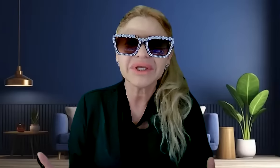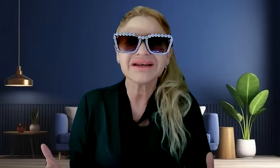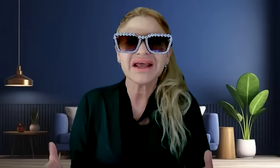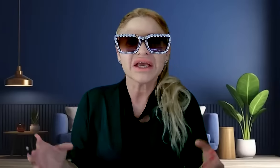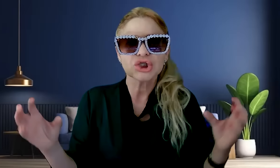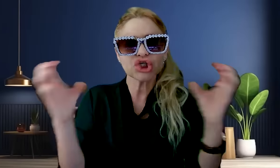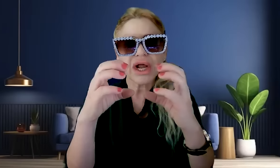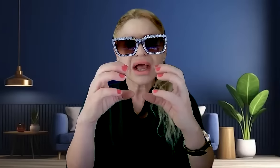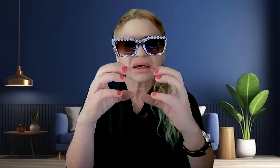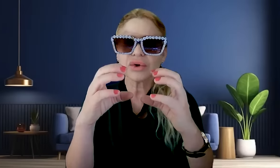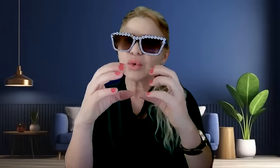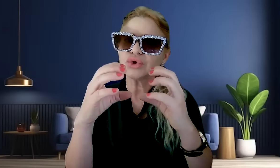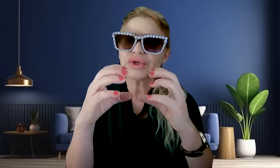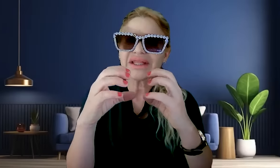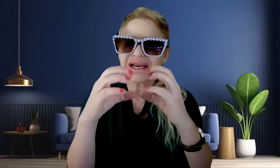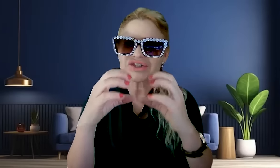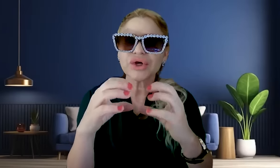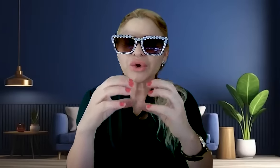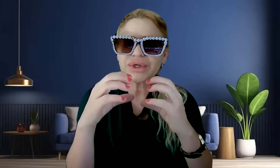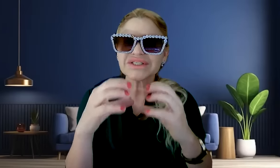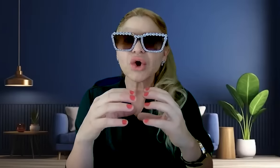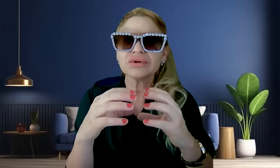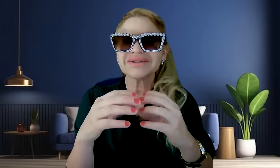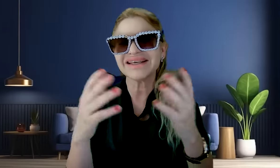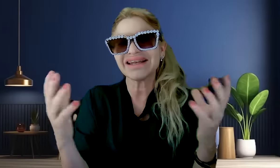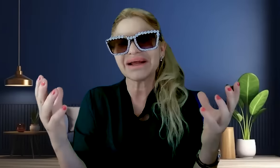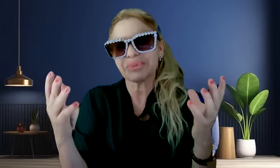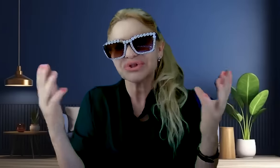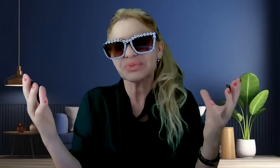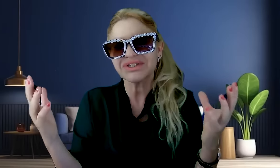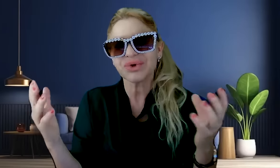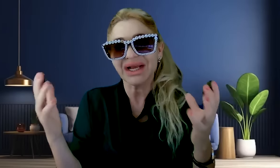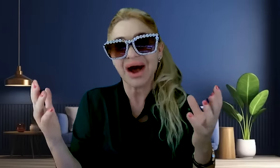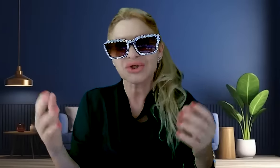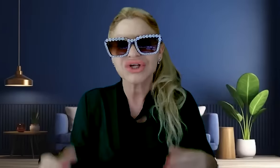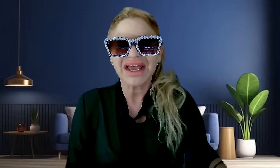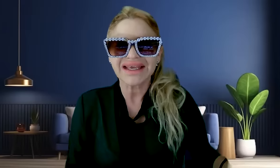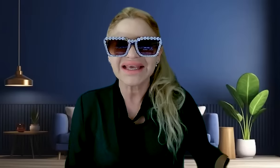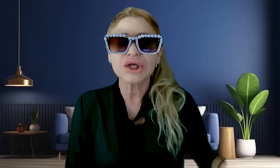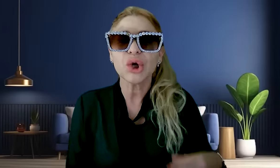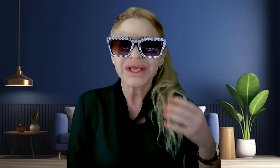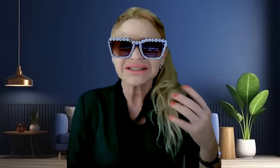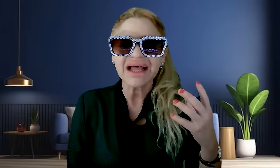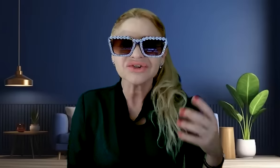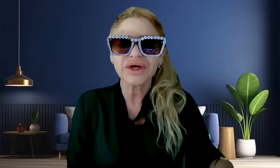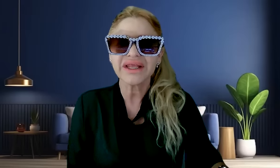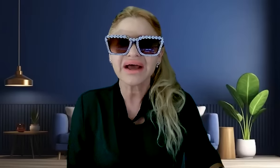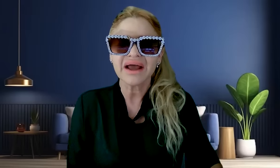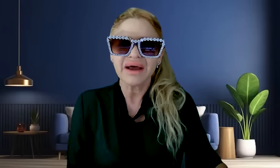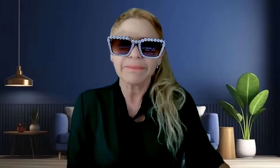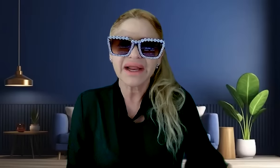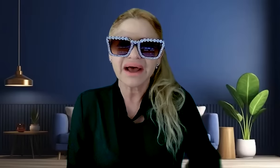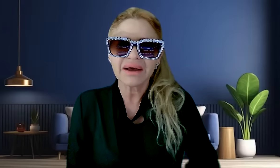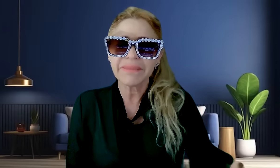de vivir, choca con la cultura de la nación en cuestión y generan, por supuesto, el caos, que es lo que tanto